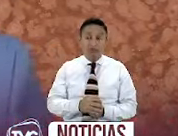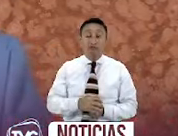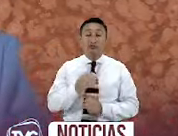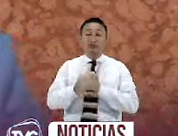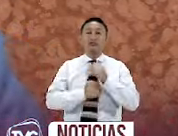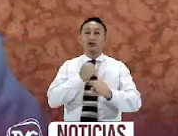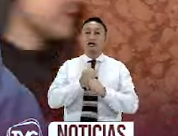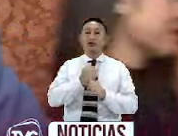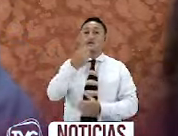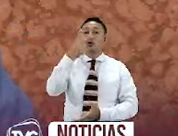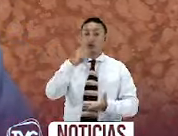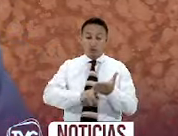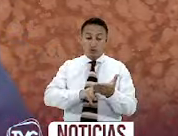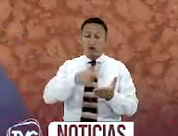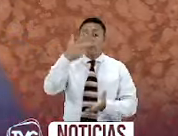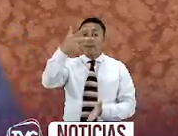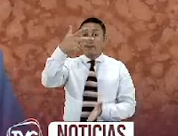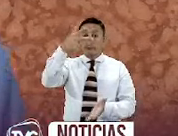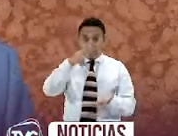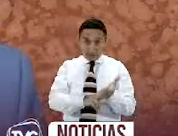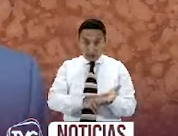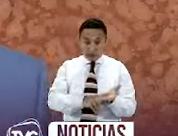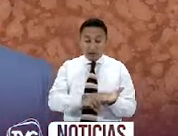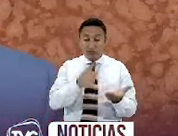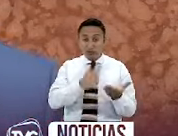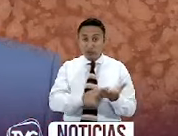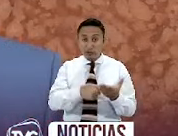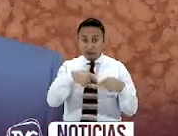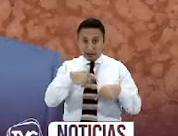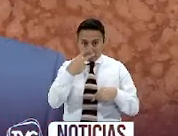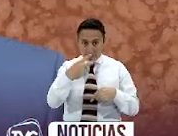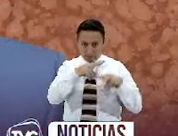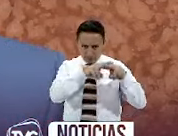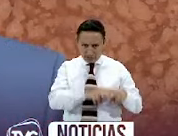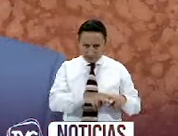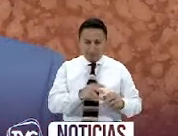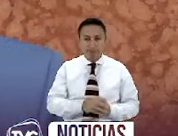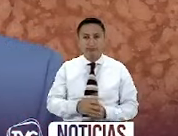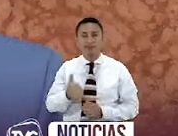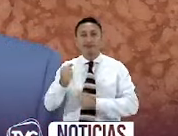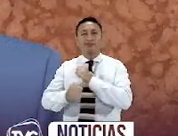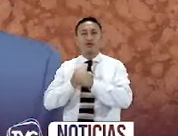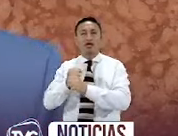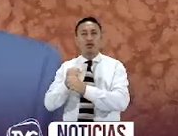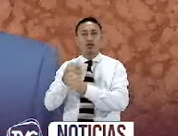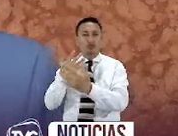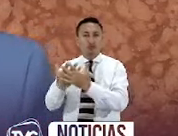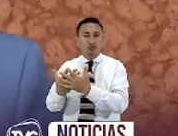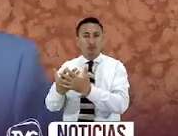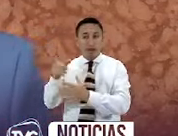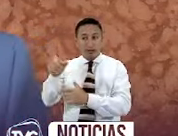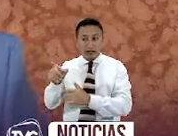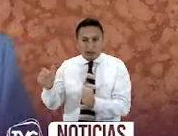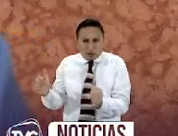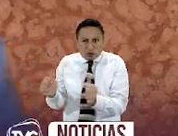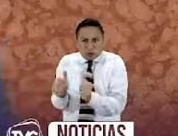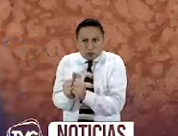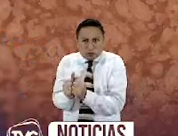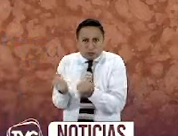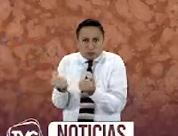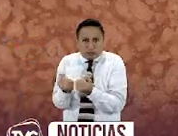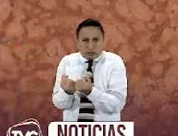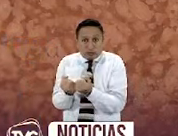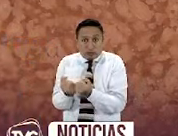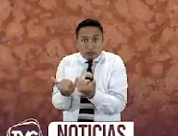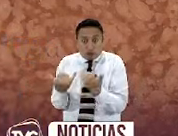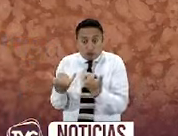hasta triplicar, hay que ver todavía los análisis técnicos, la población carcelaria? Eso es lo que tenemos que discutir